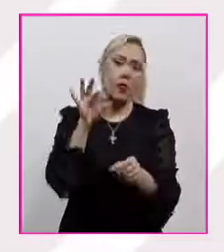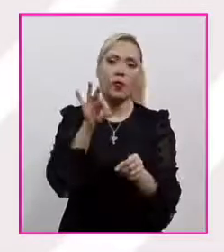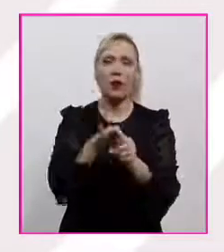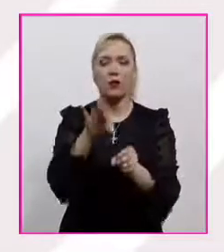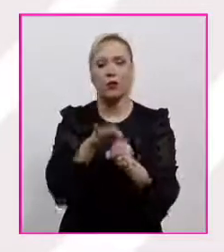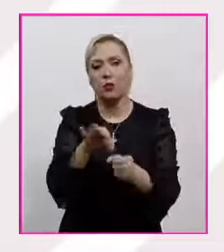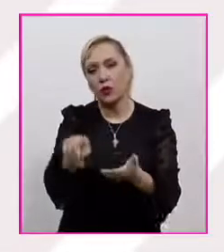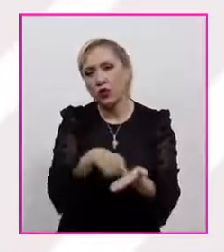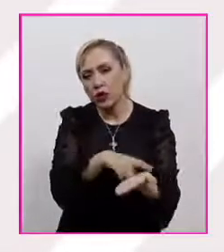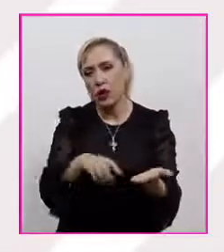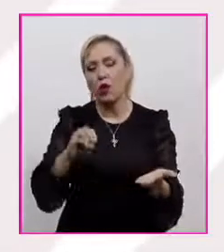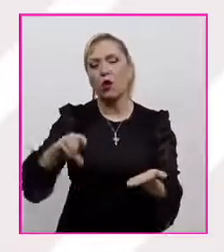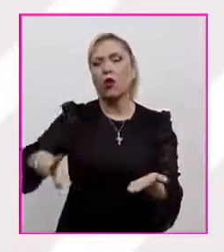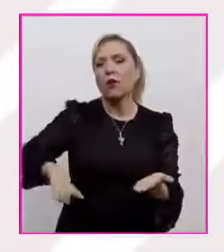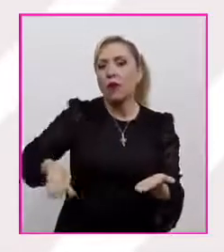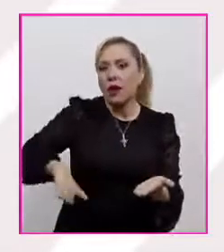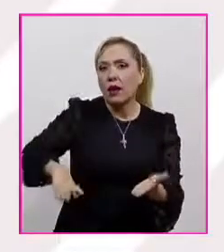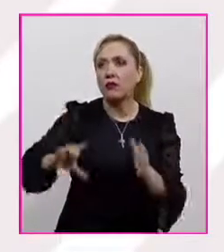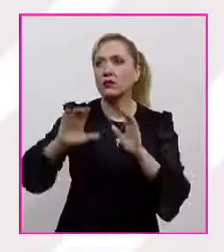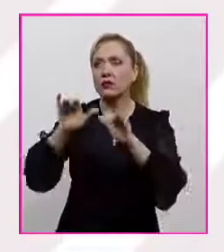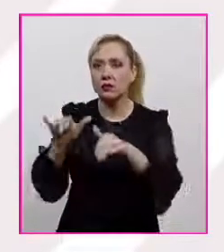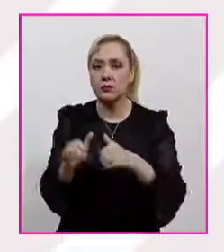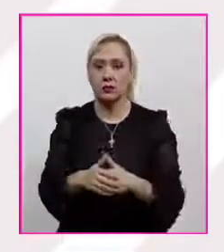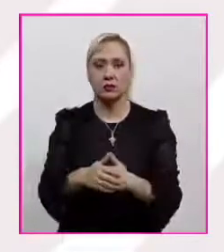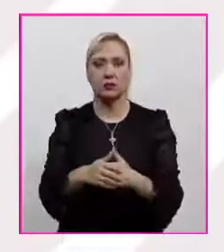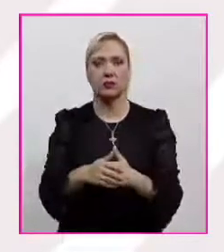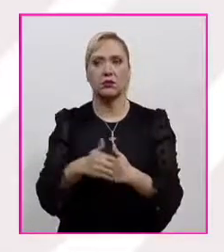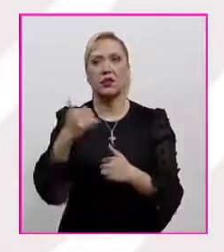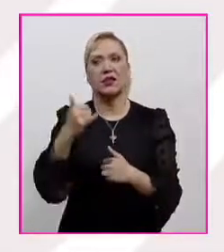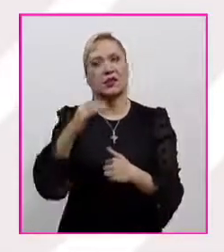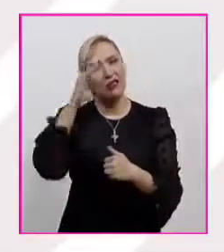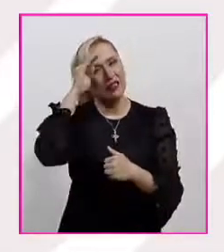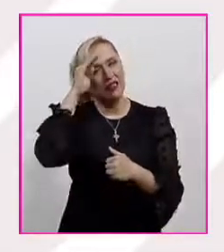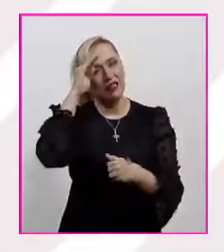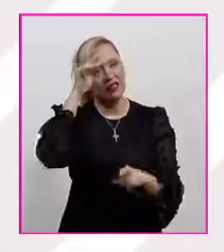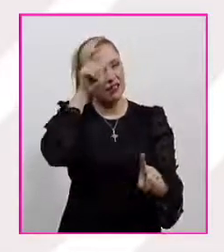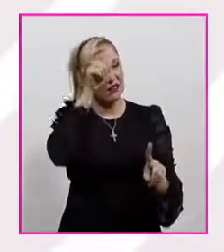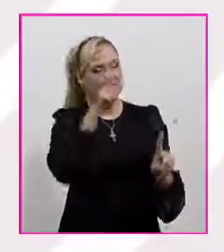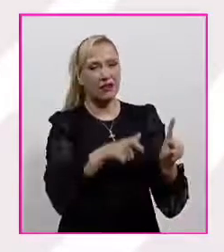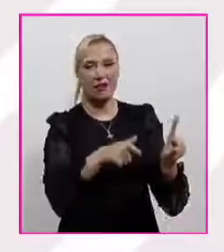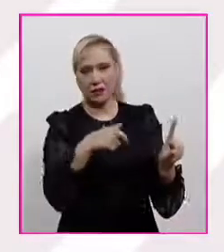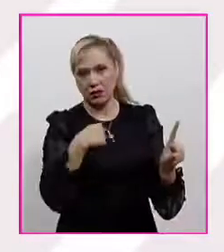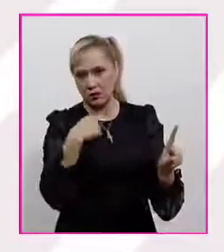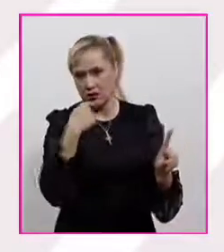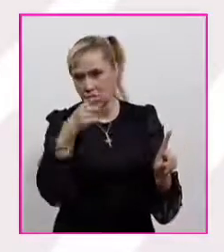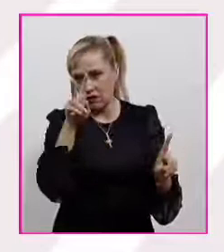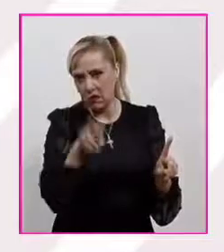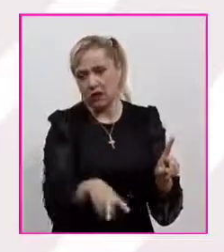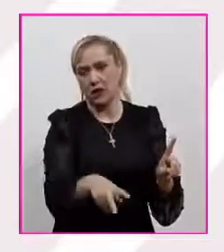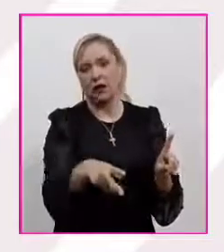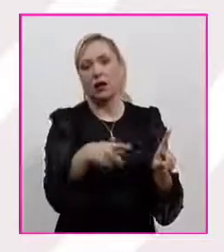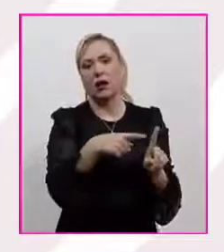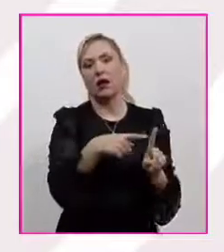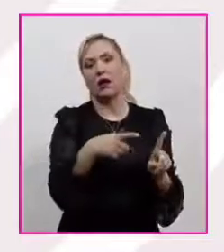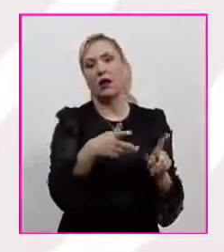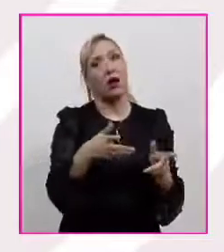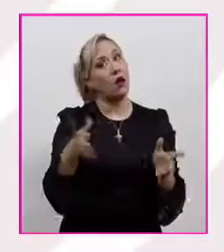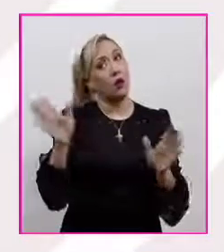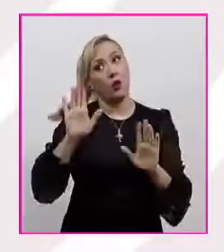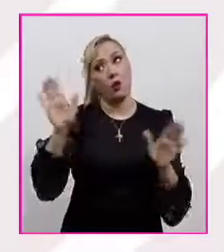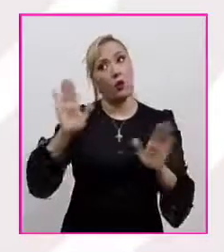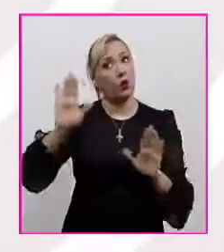con función pública, por ejemplo, ¿no? Y de pronto hay como este prejuicio muy grande, voy a decir el cliché, pero del maciosare, ¿no?